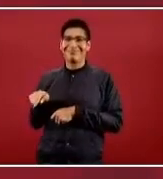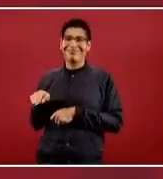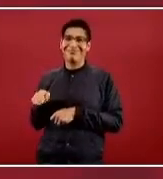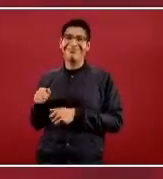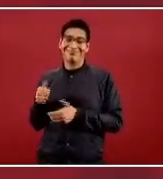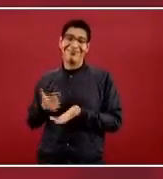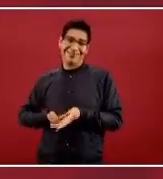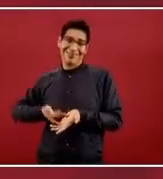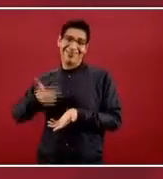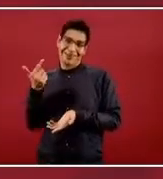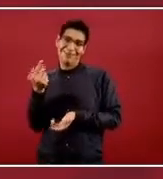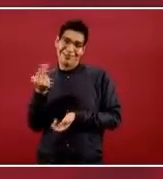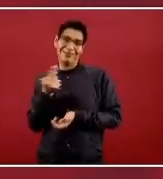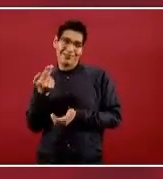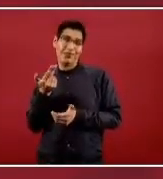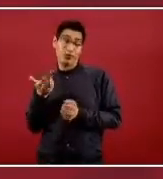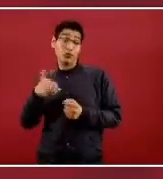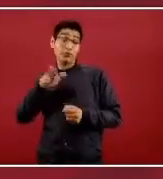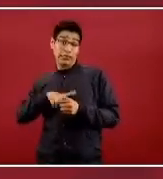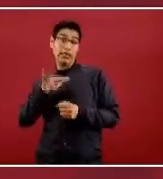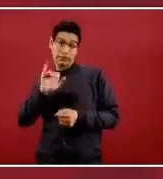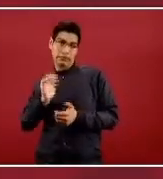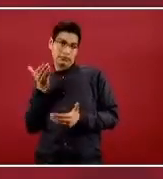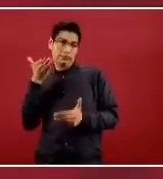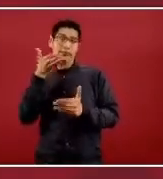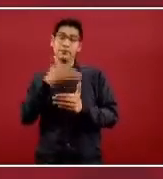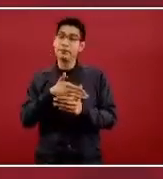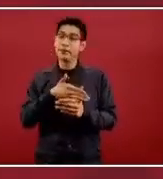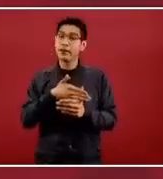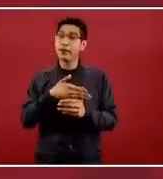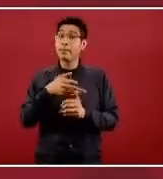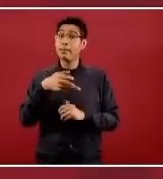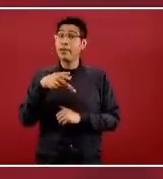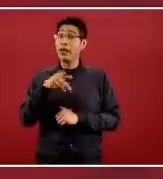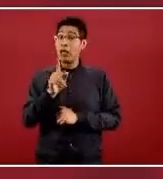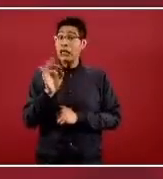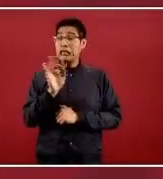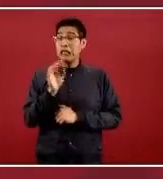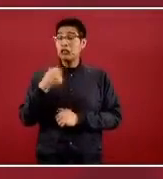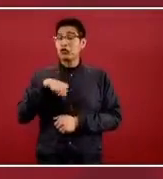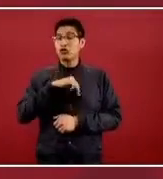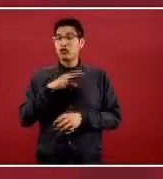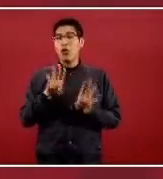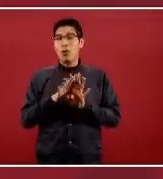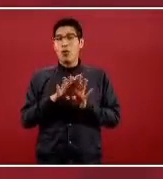complicaciones. Lo que no quiere decir que haya preferidos o no preferidos.